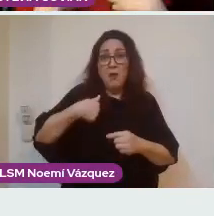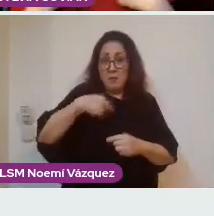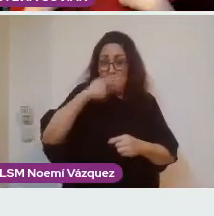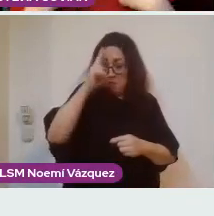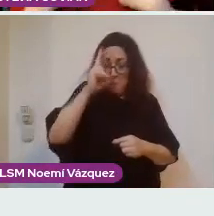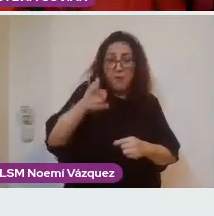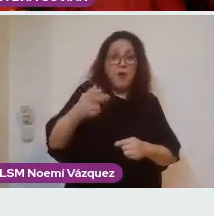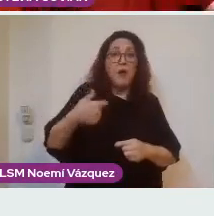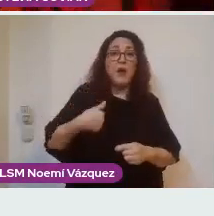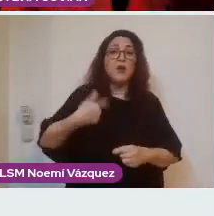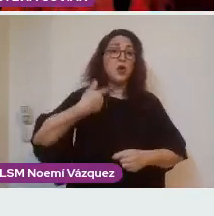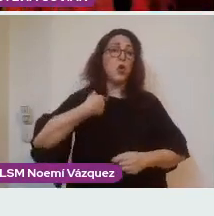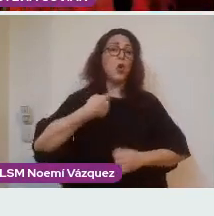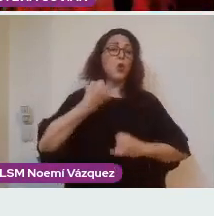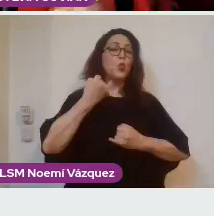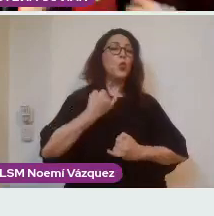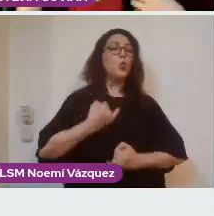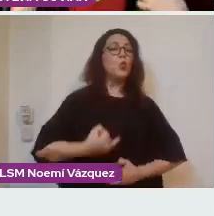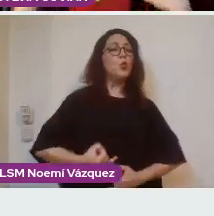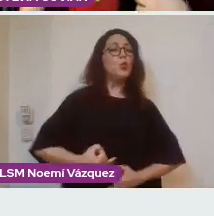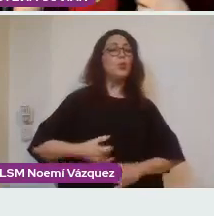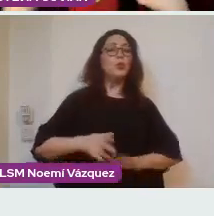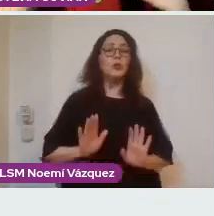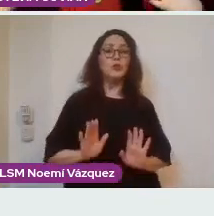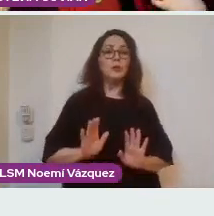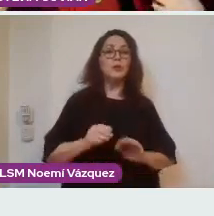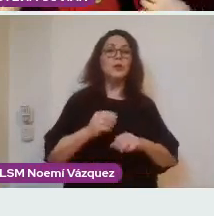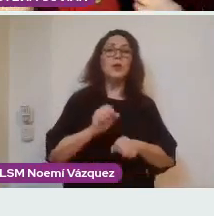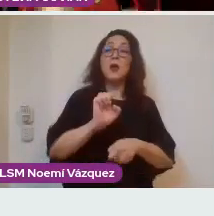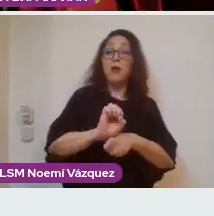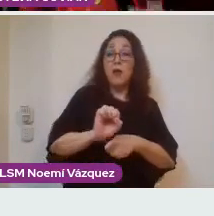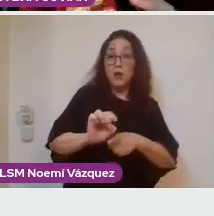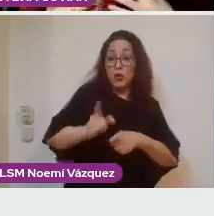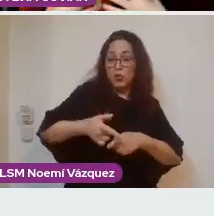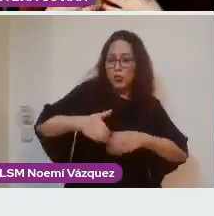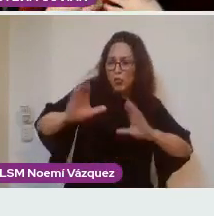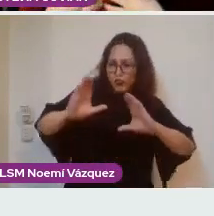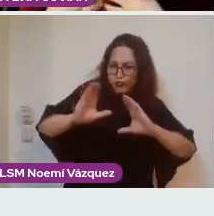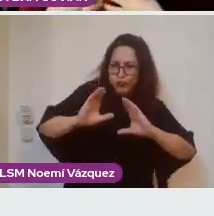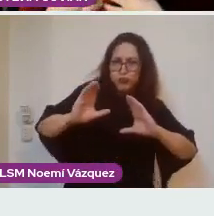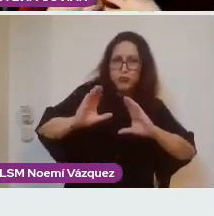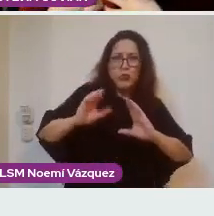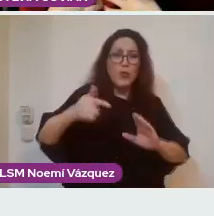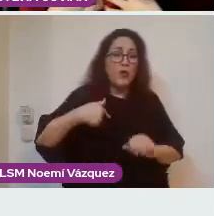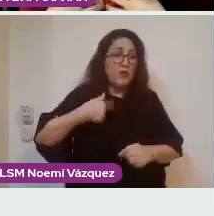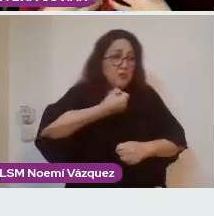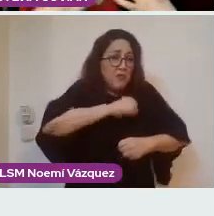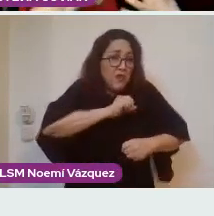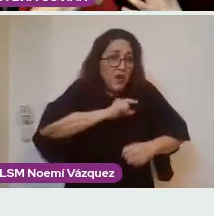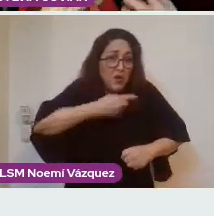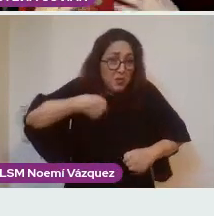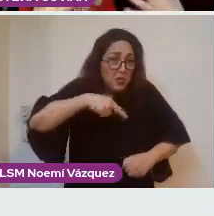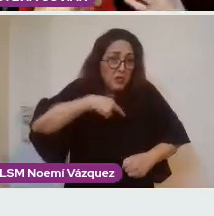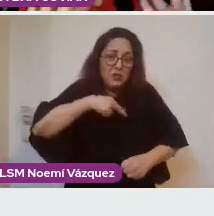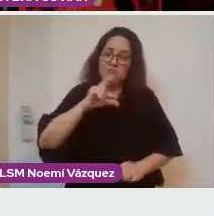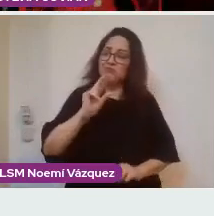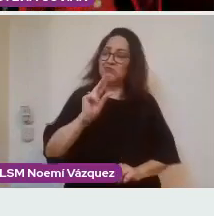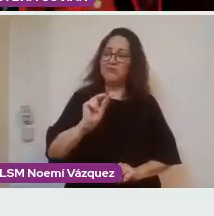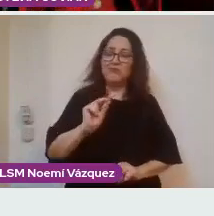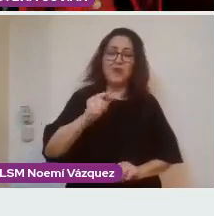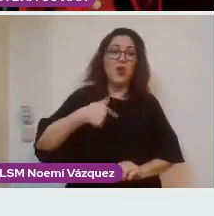se parecen mucho, pero van variando en algunas cosas. Al final haremos hincapié para ubicar cada una de